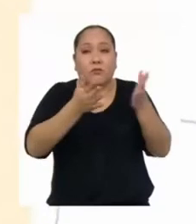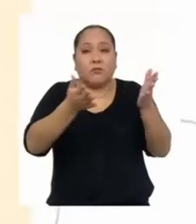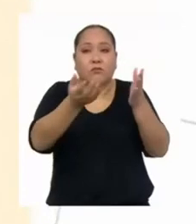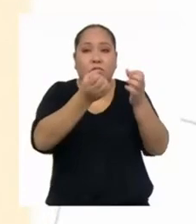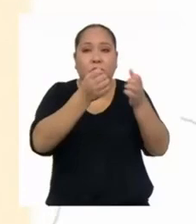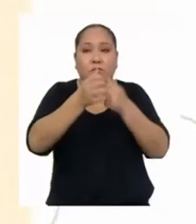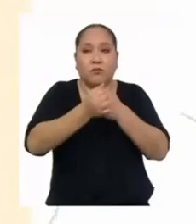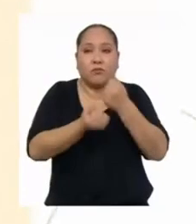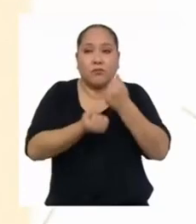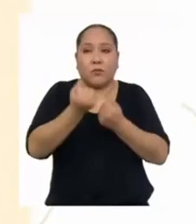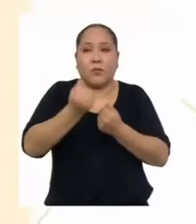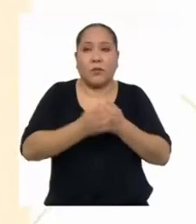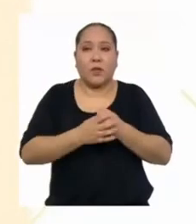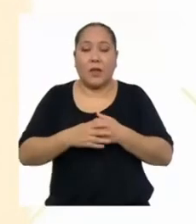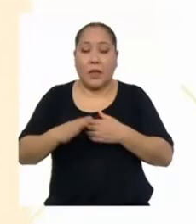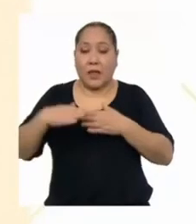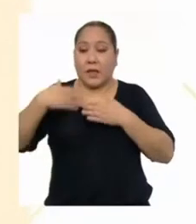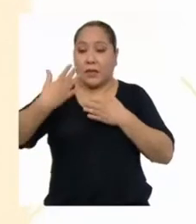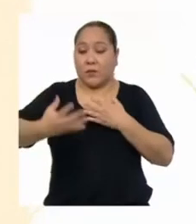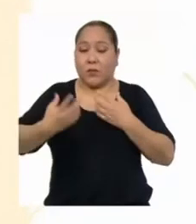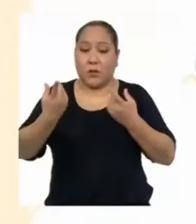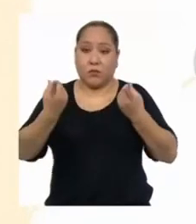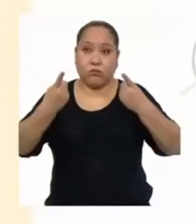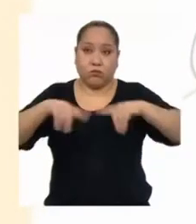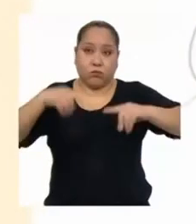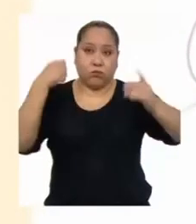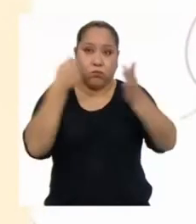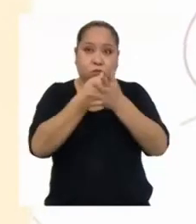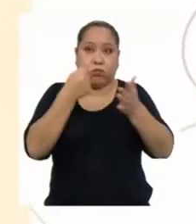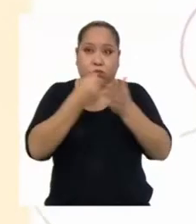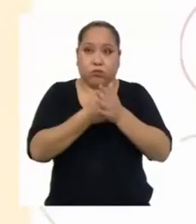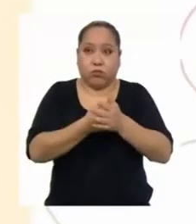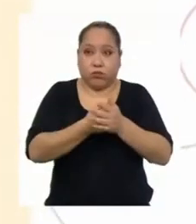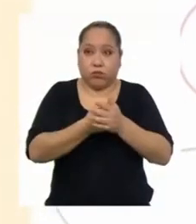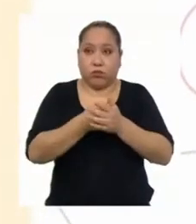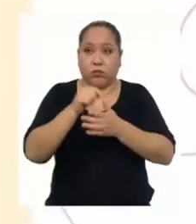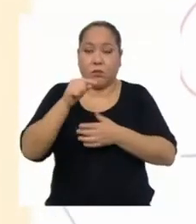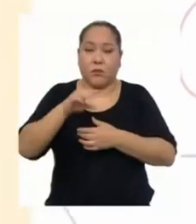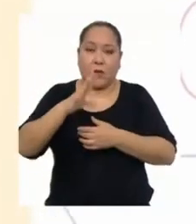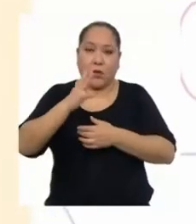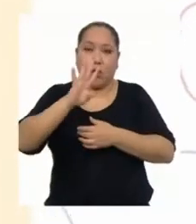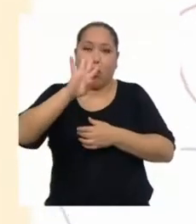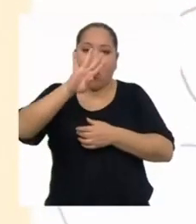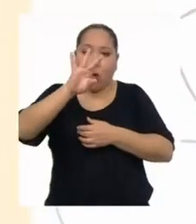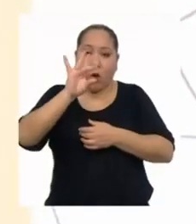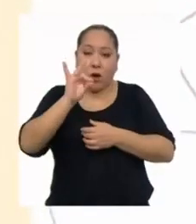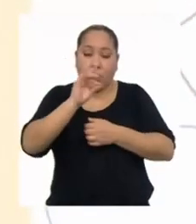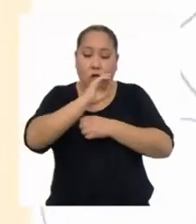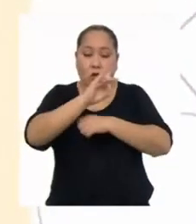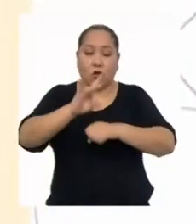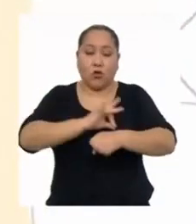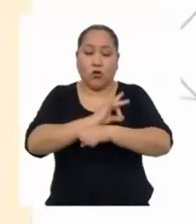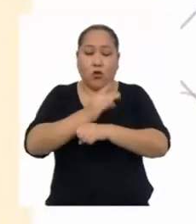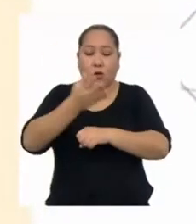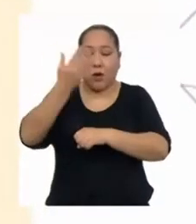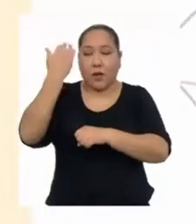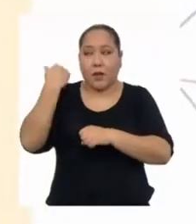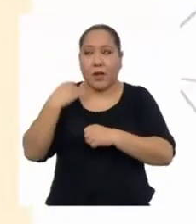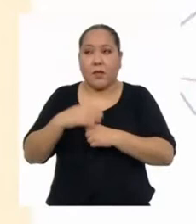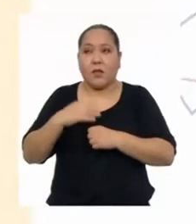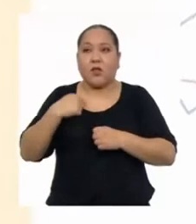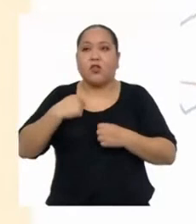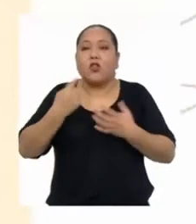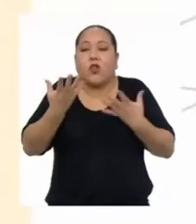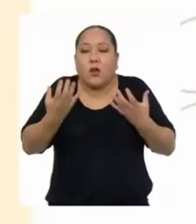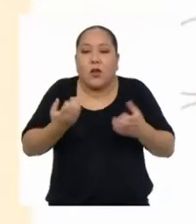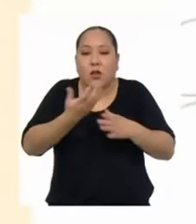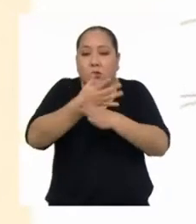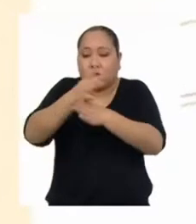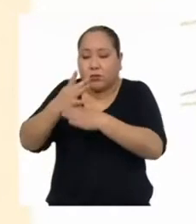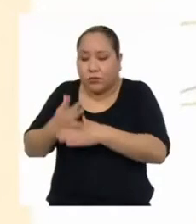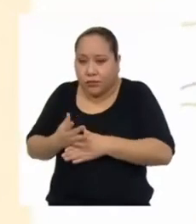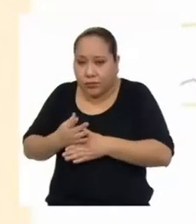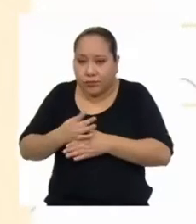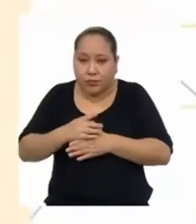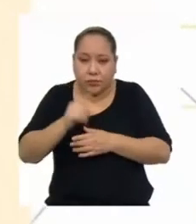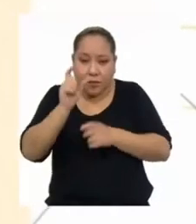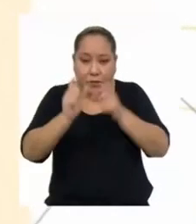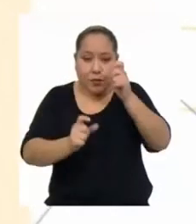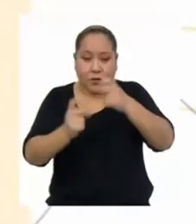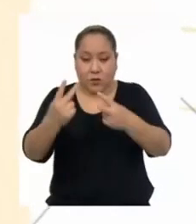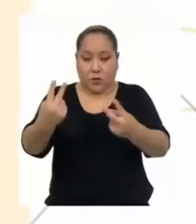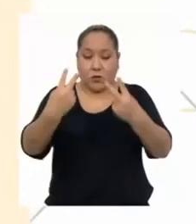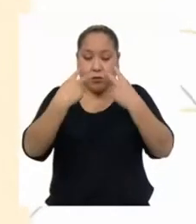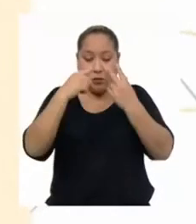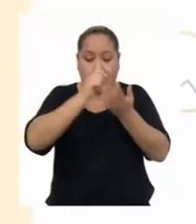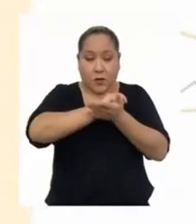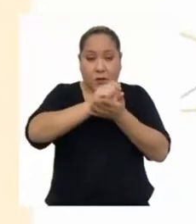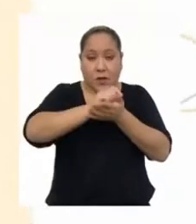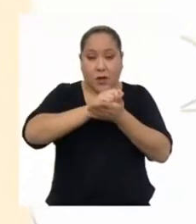de tránsito sucedido hace apenas 48 horas, deseo compartir con los lectores mis más profundos sentimientos al